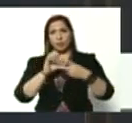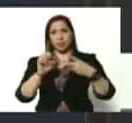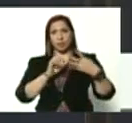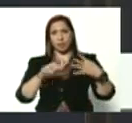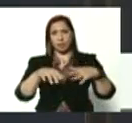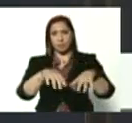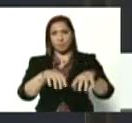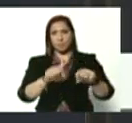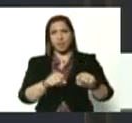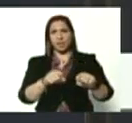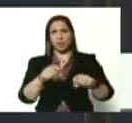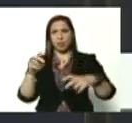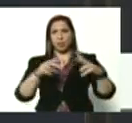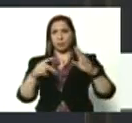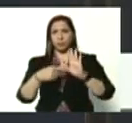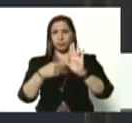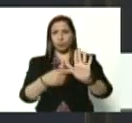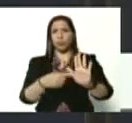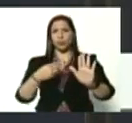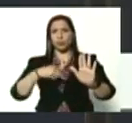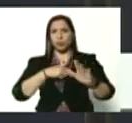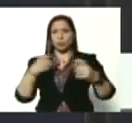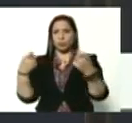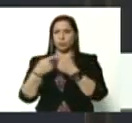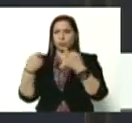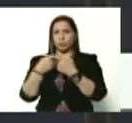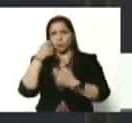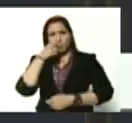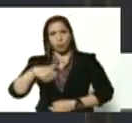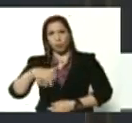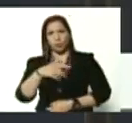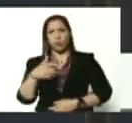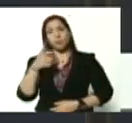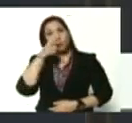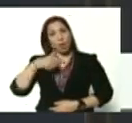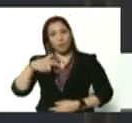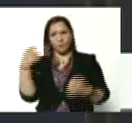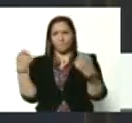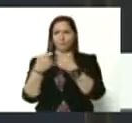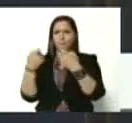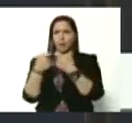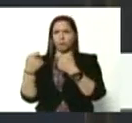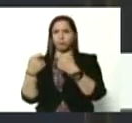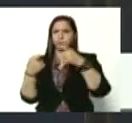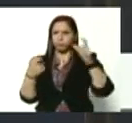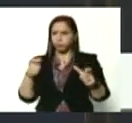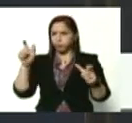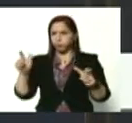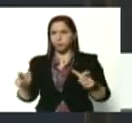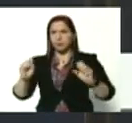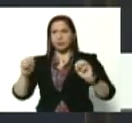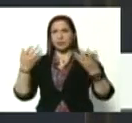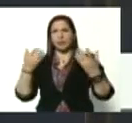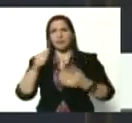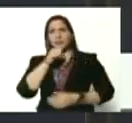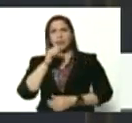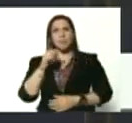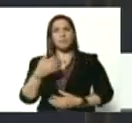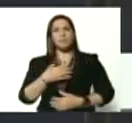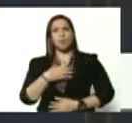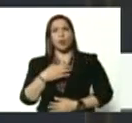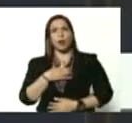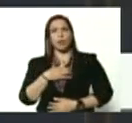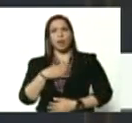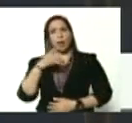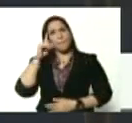imperios es poner a pelear a nuestro pueblo pueblo contra pueblo en una de sálvese quien pueda al margen de toda